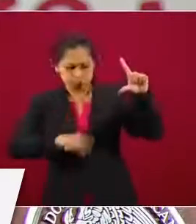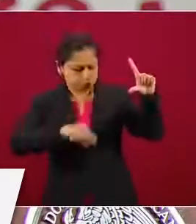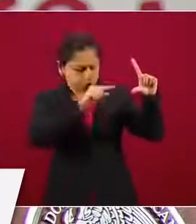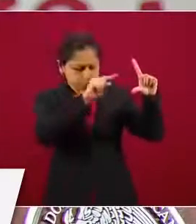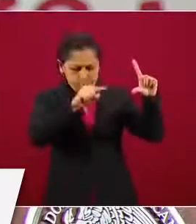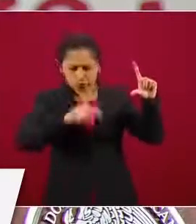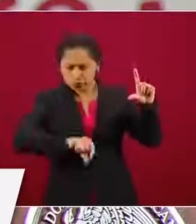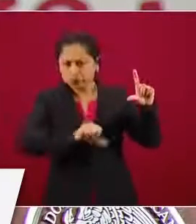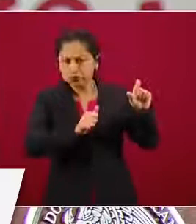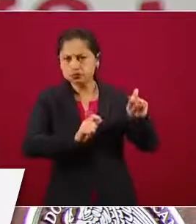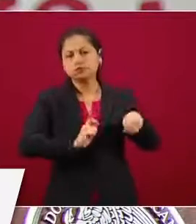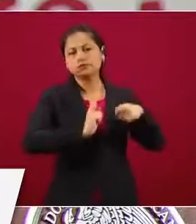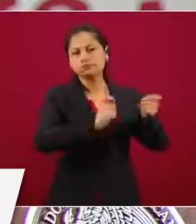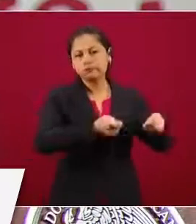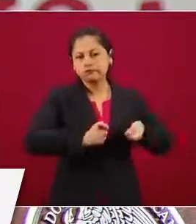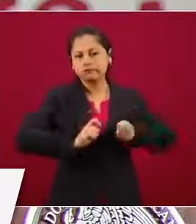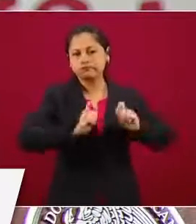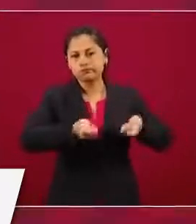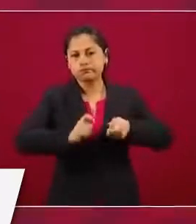Fíjense